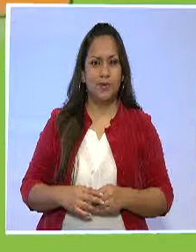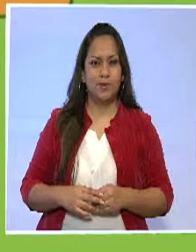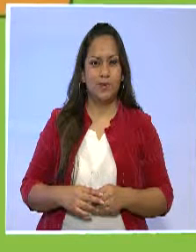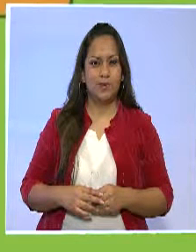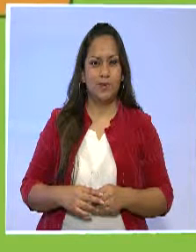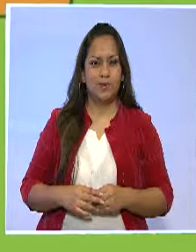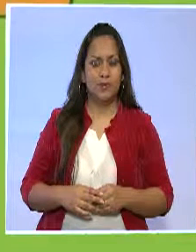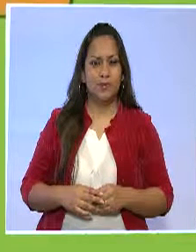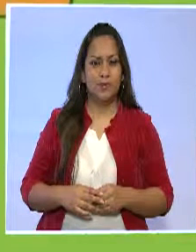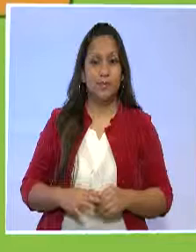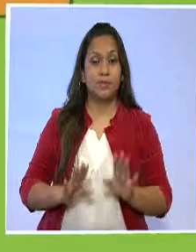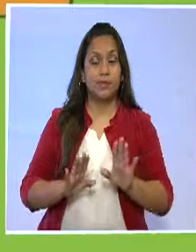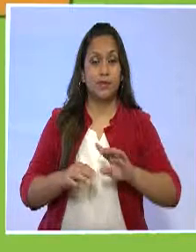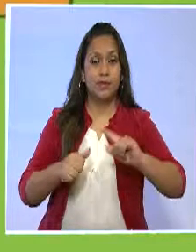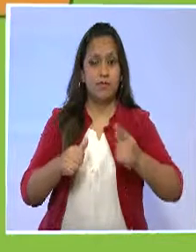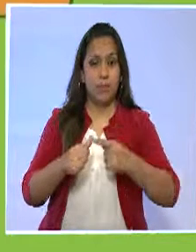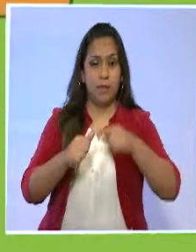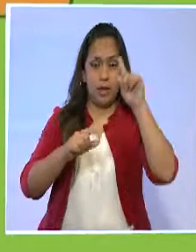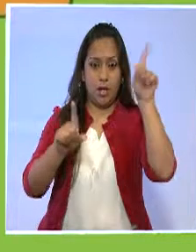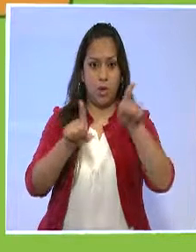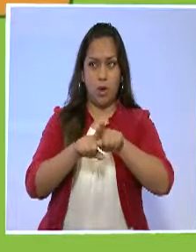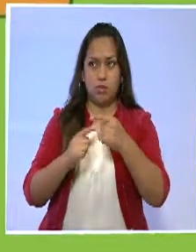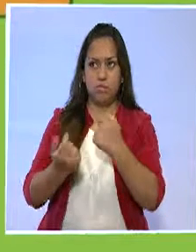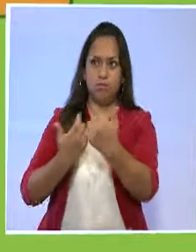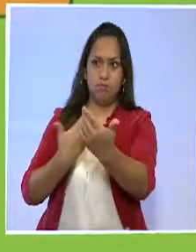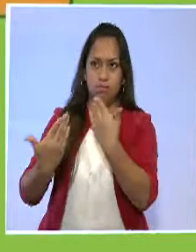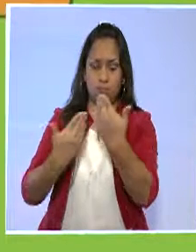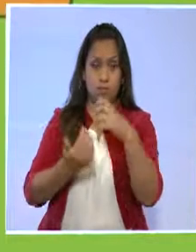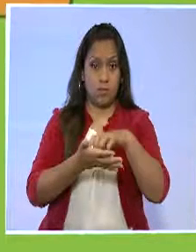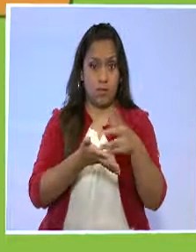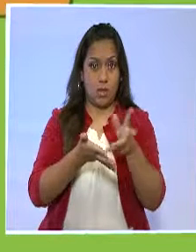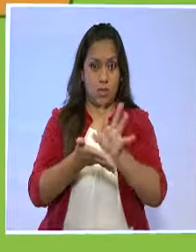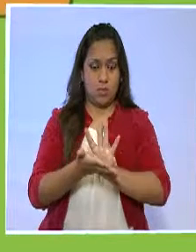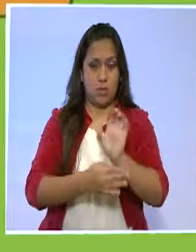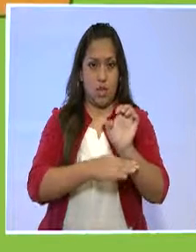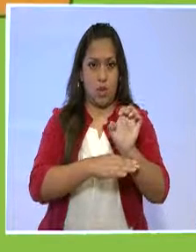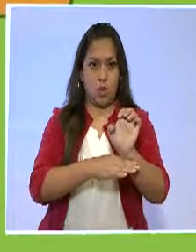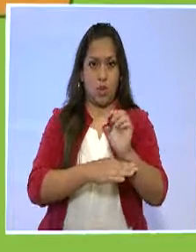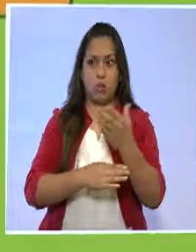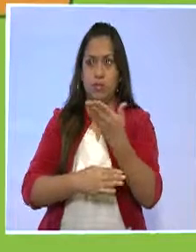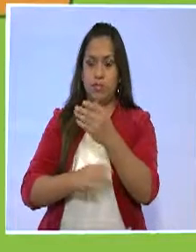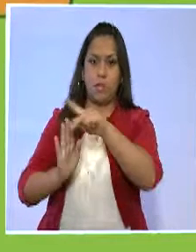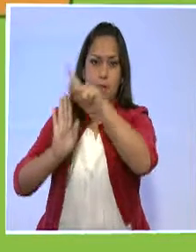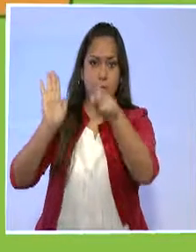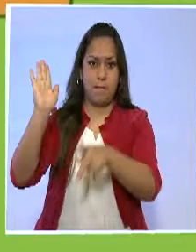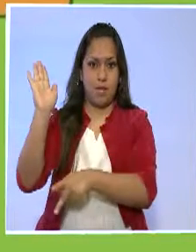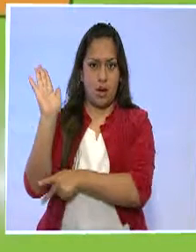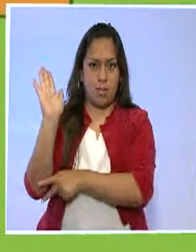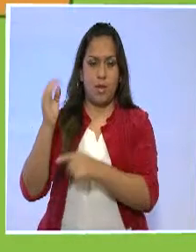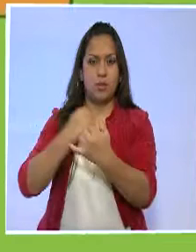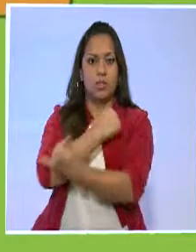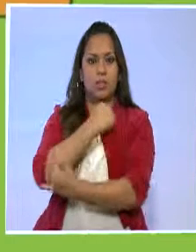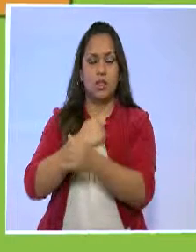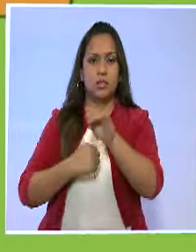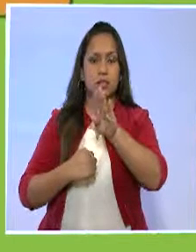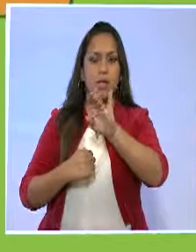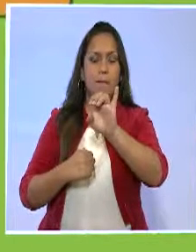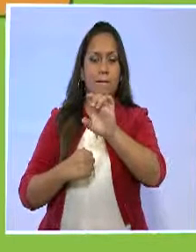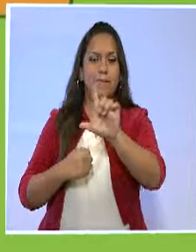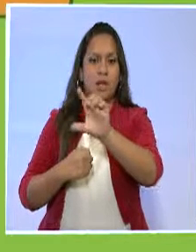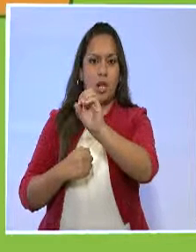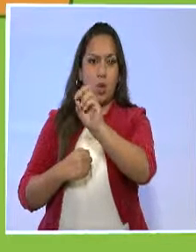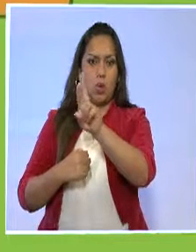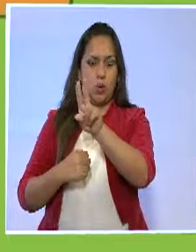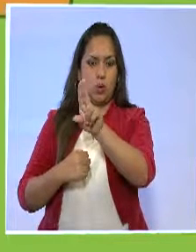un primer acuerdo es el de cooperación entre la asamblea nacional de ecuador y el parlamento de bielorrusia para fortalecer la